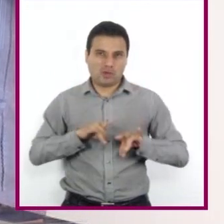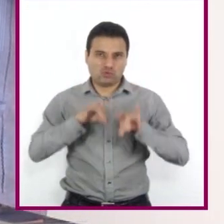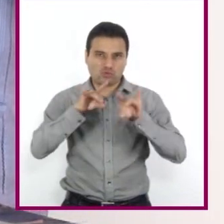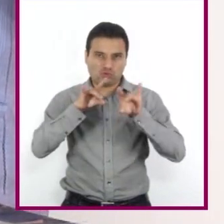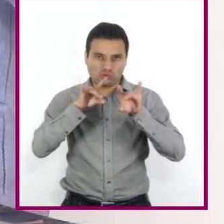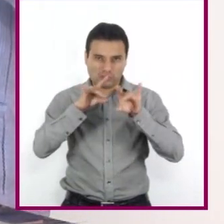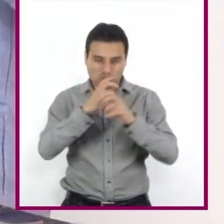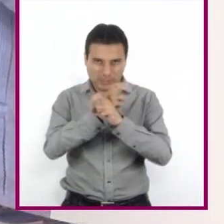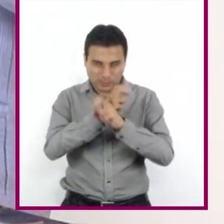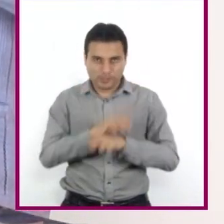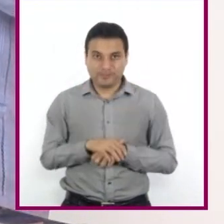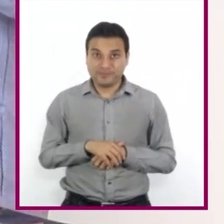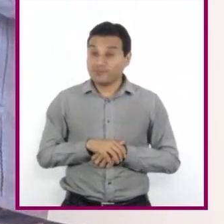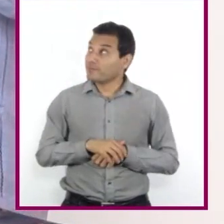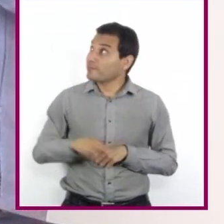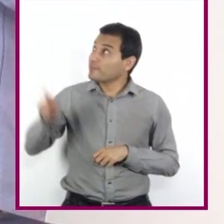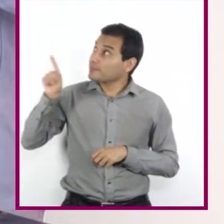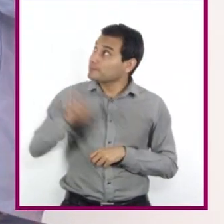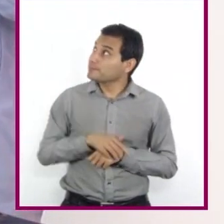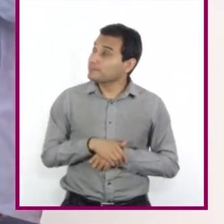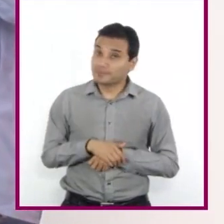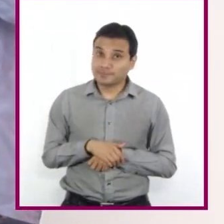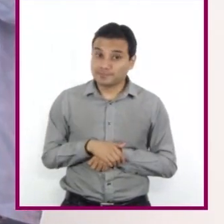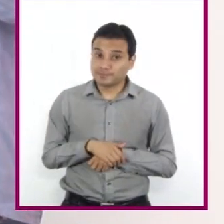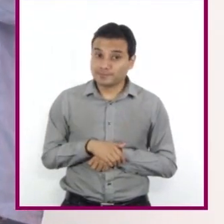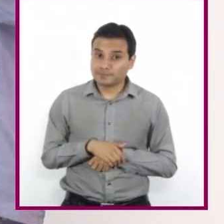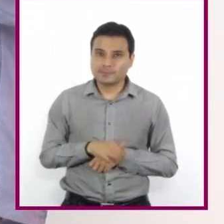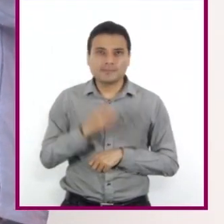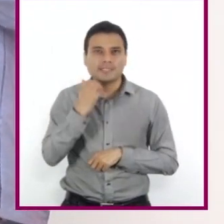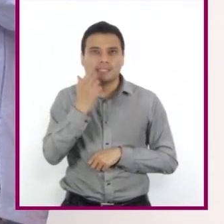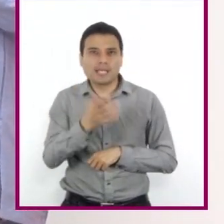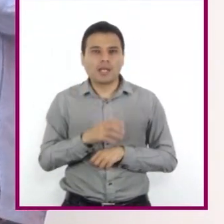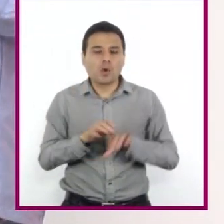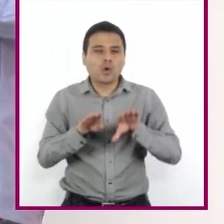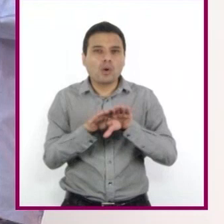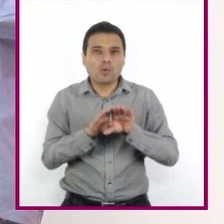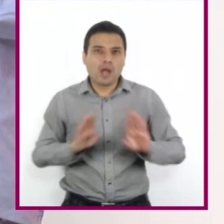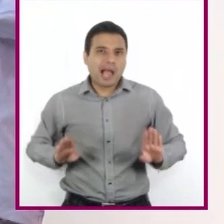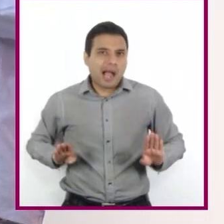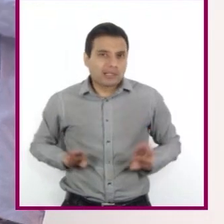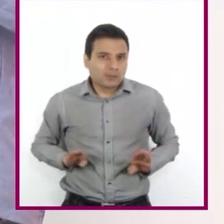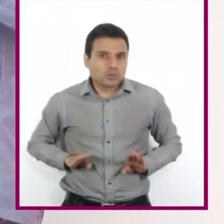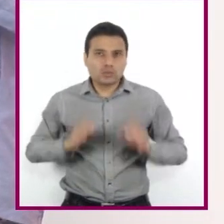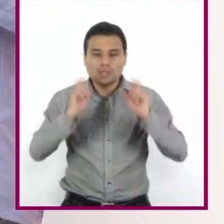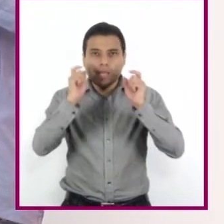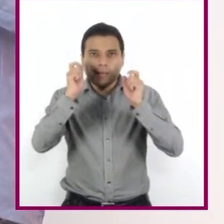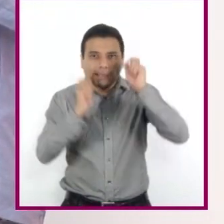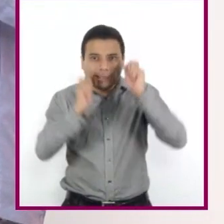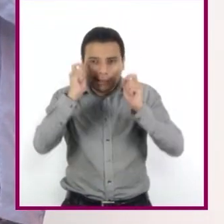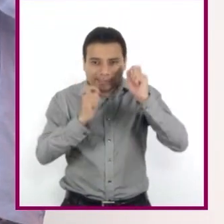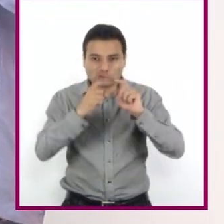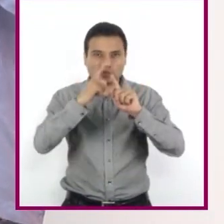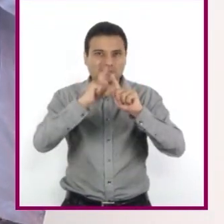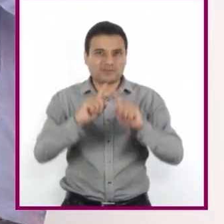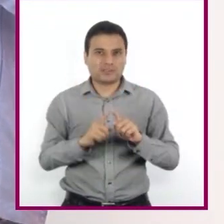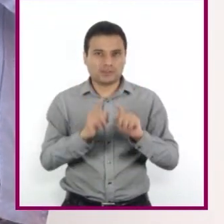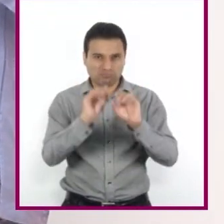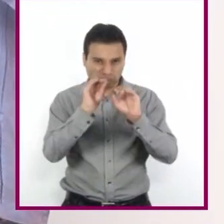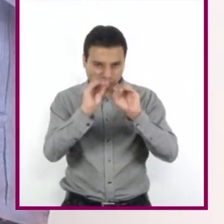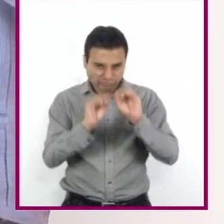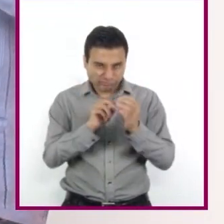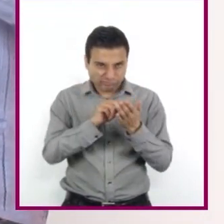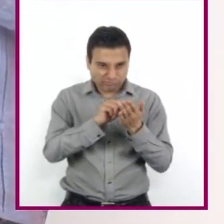hacer autorretratos y mostrar su actitud, expresión, gestos. Además, con su